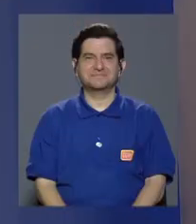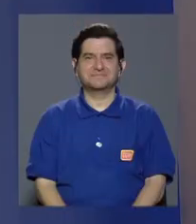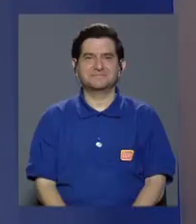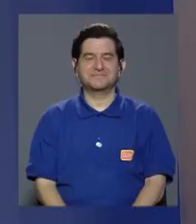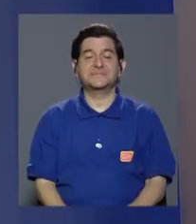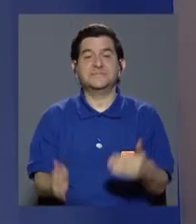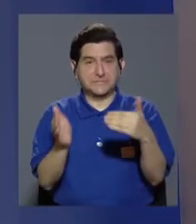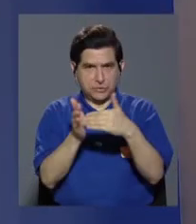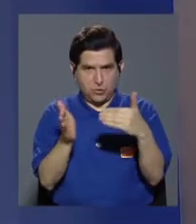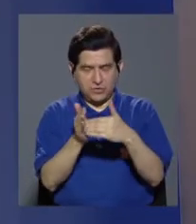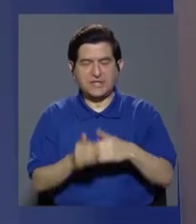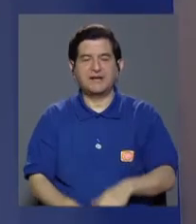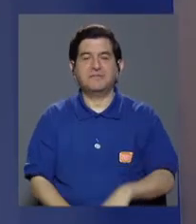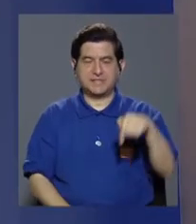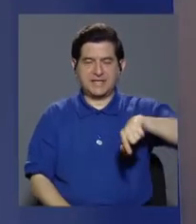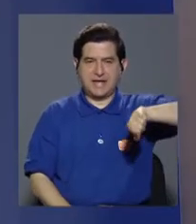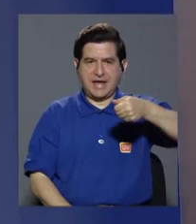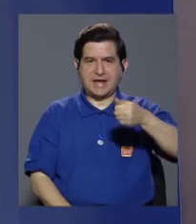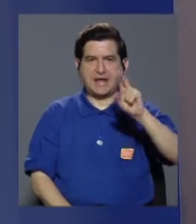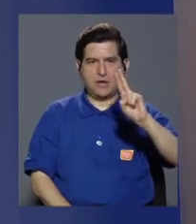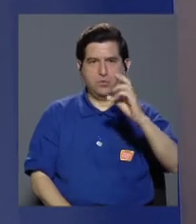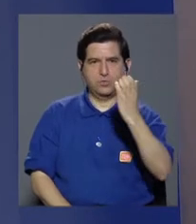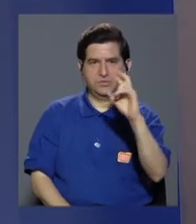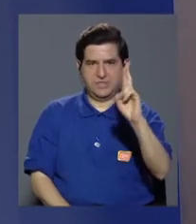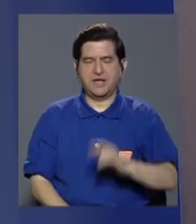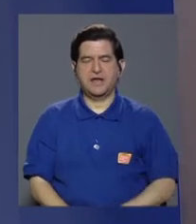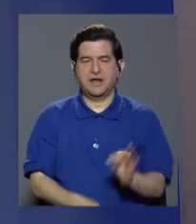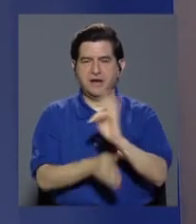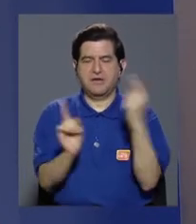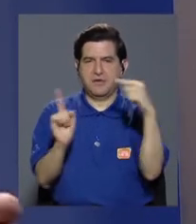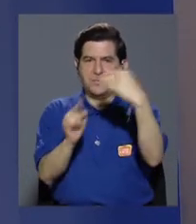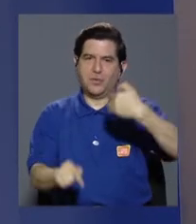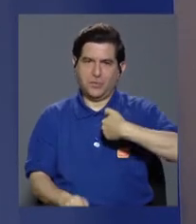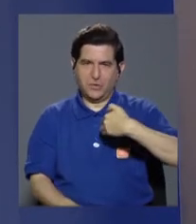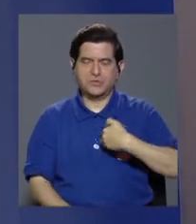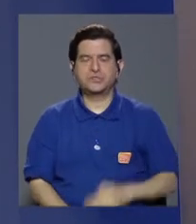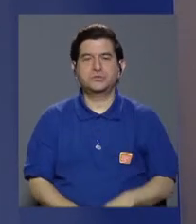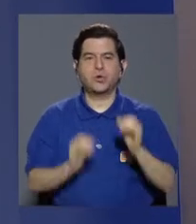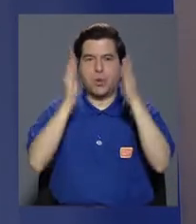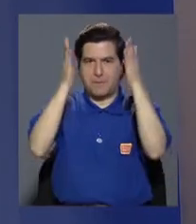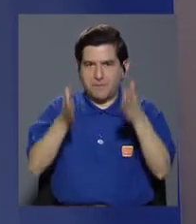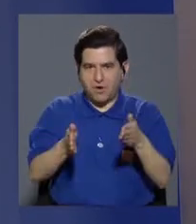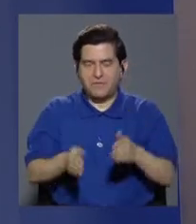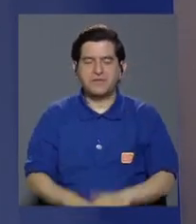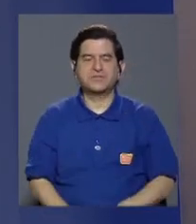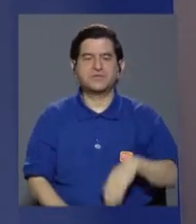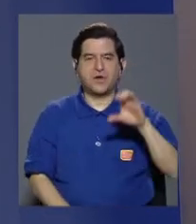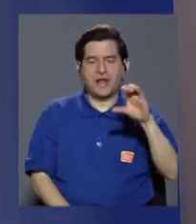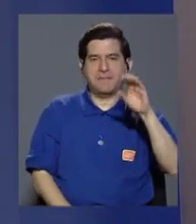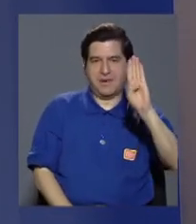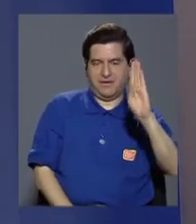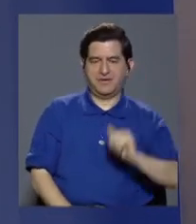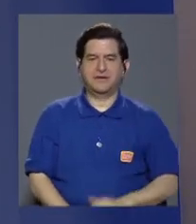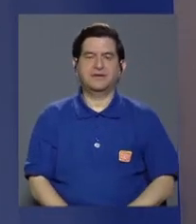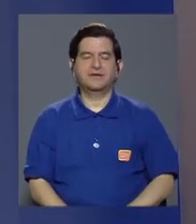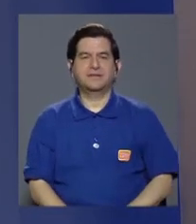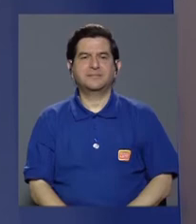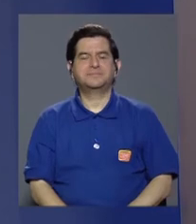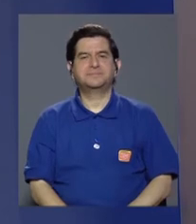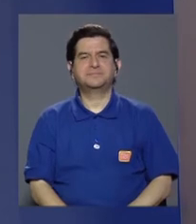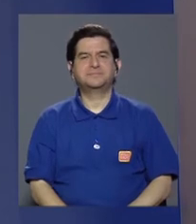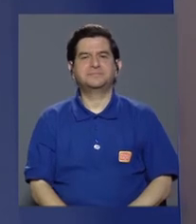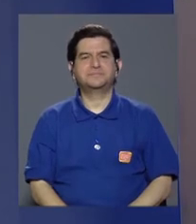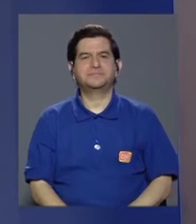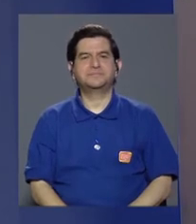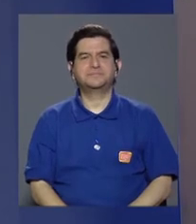regresamos los estudios del canal universidad de costa rica haciendo televisión con sentido con el profesor camilo bernal camilo